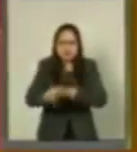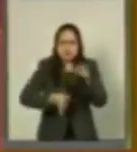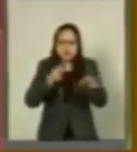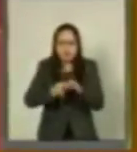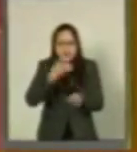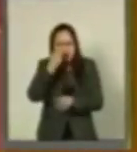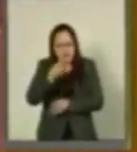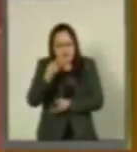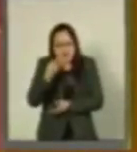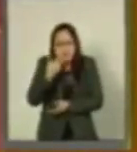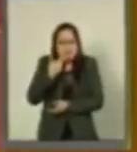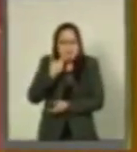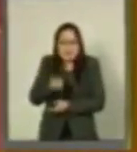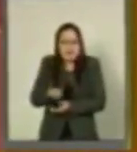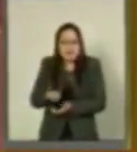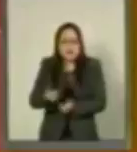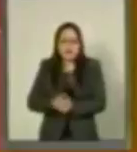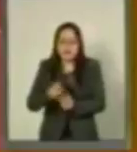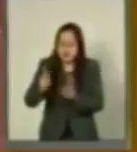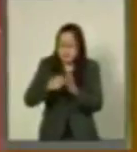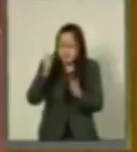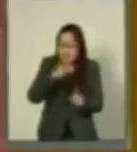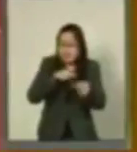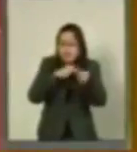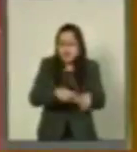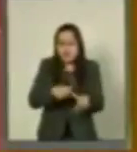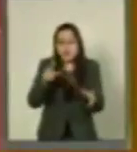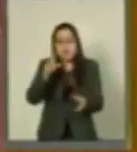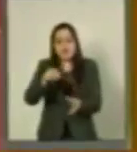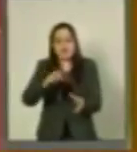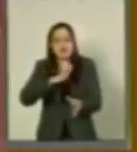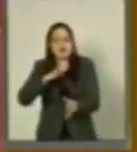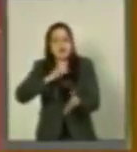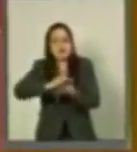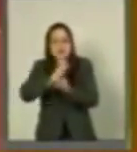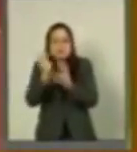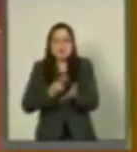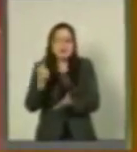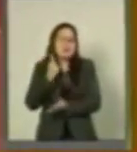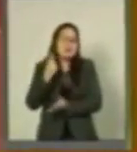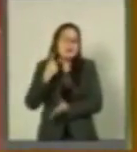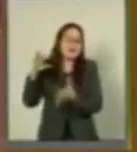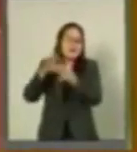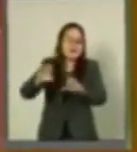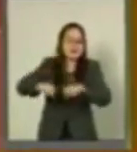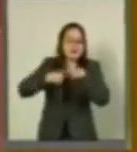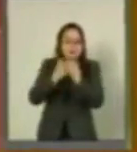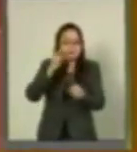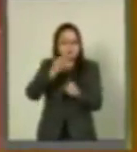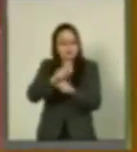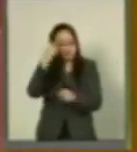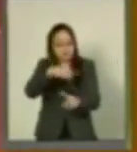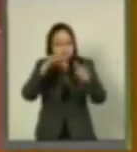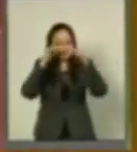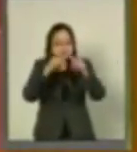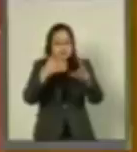que no funcionan, sino con política social que saque del olvido a miles de pueblos